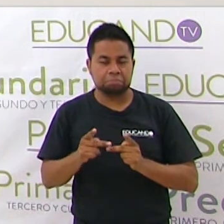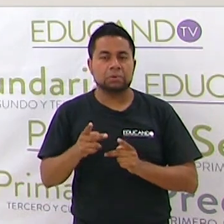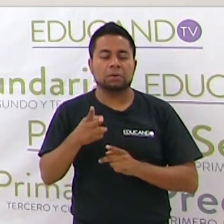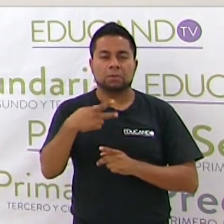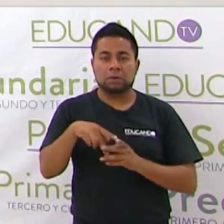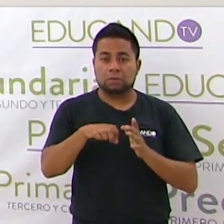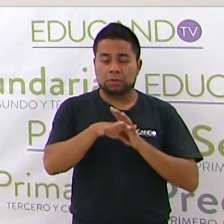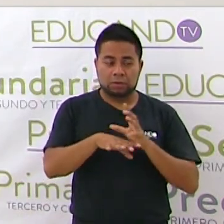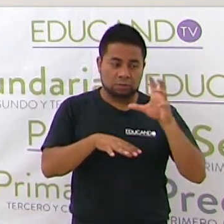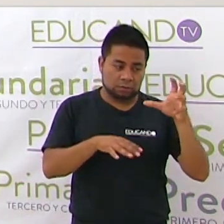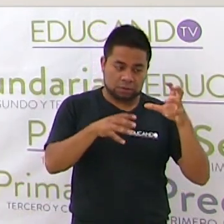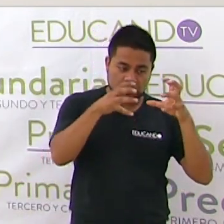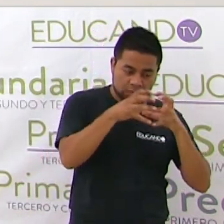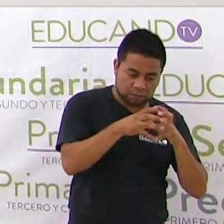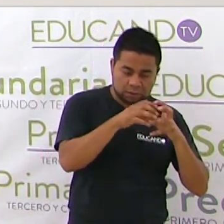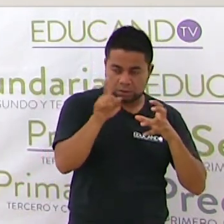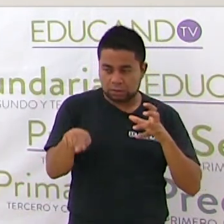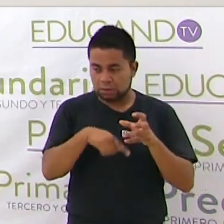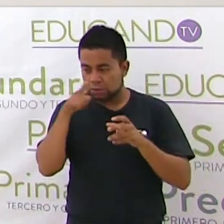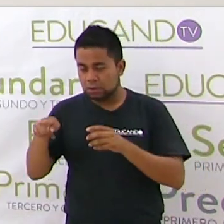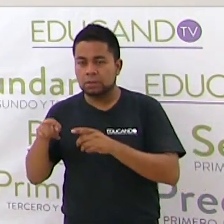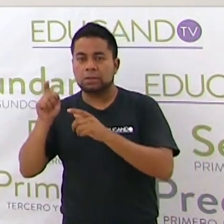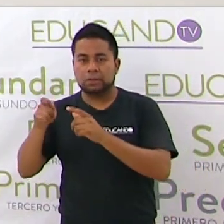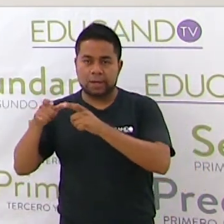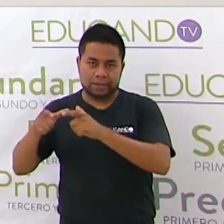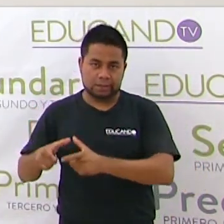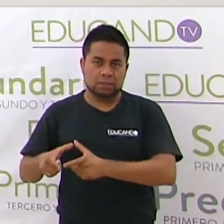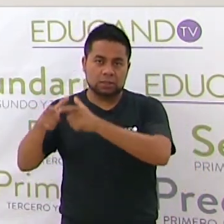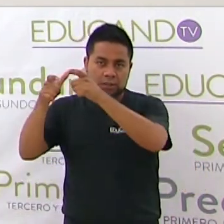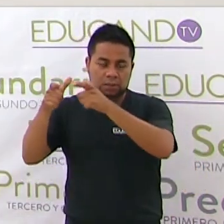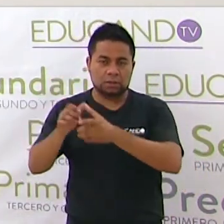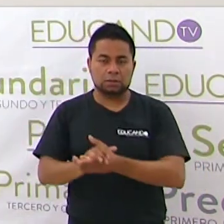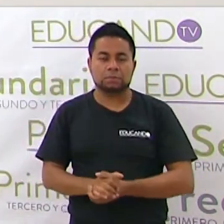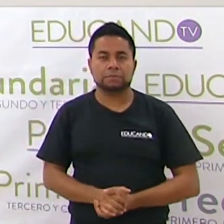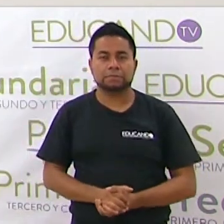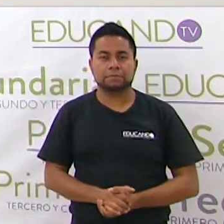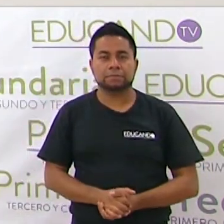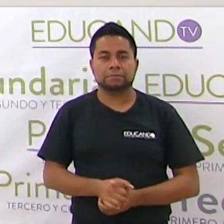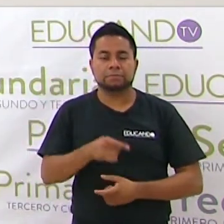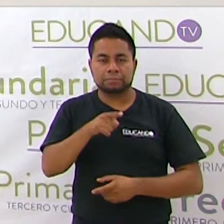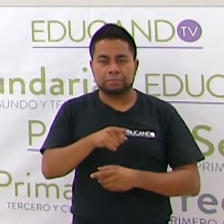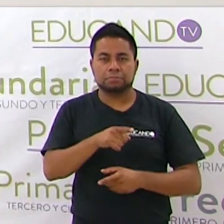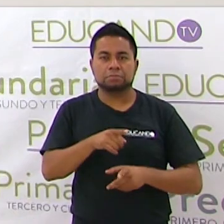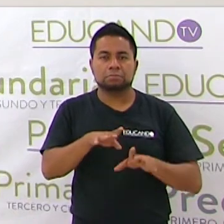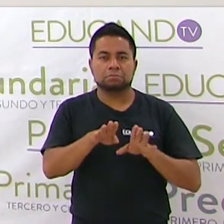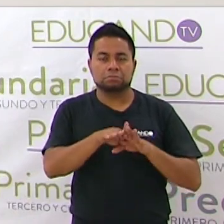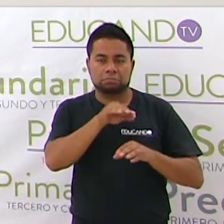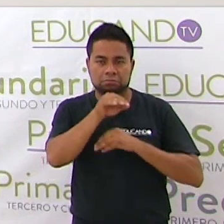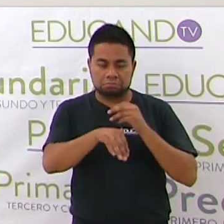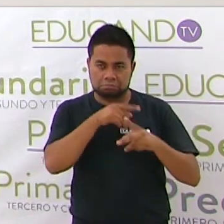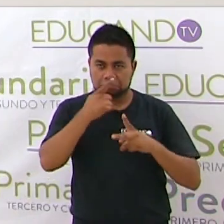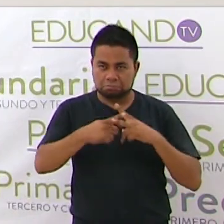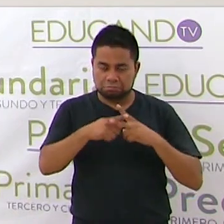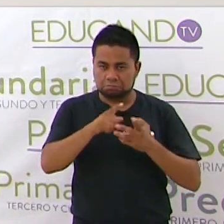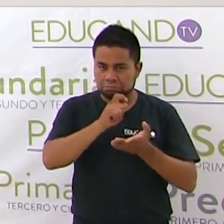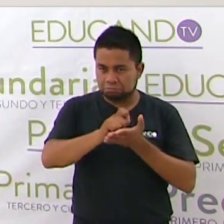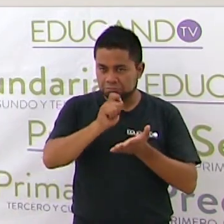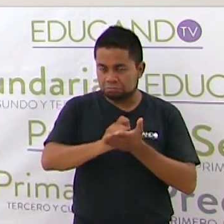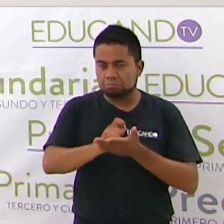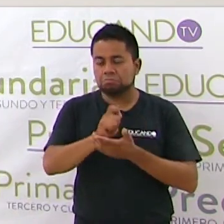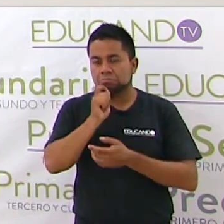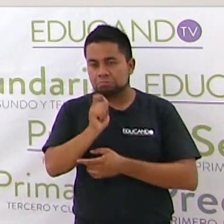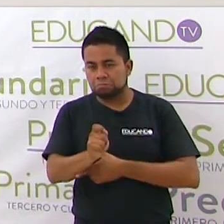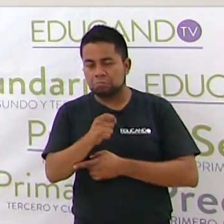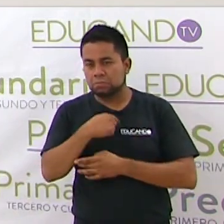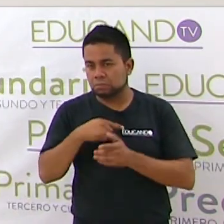una es una esfera y otro es un cilindro. Vamos entonces a ya hacer las operaciones. Voy a seguir